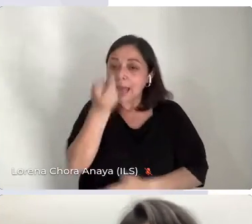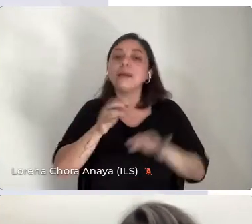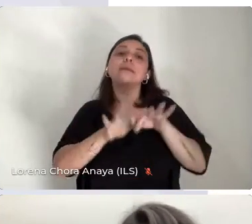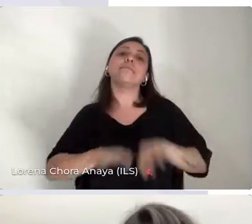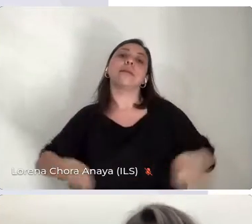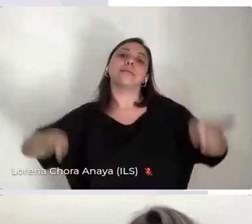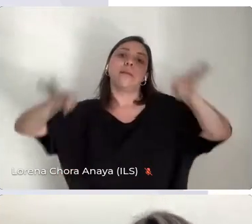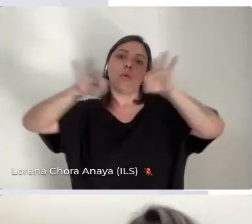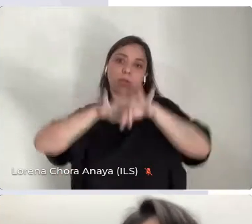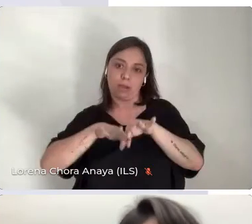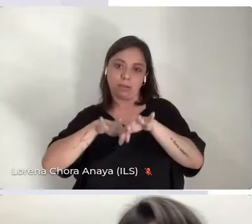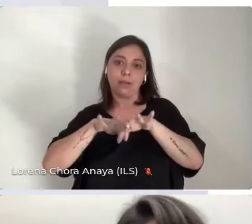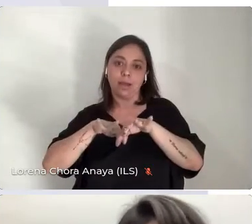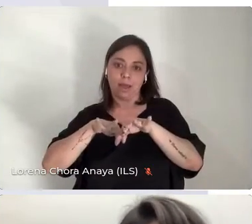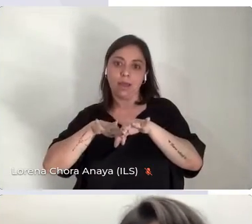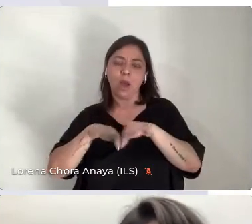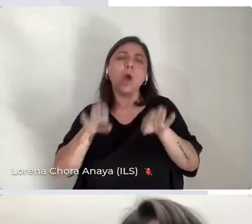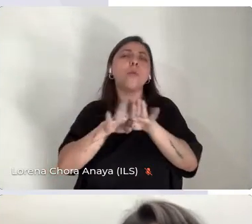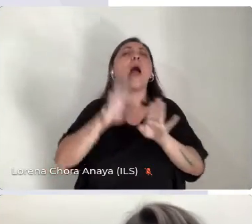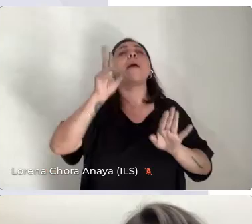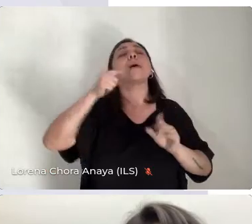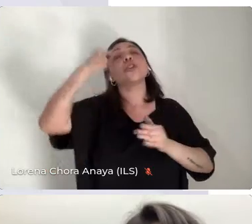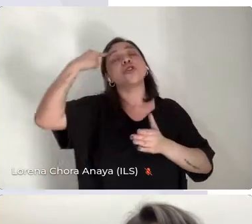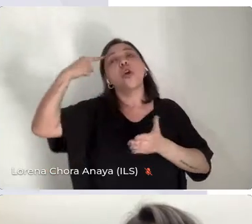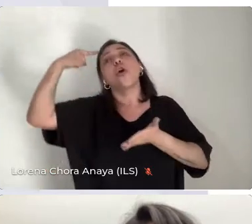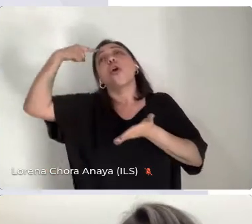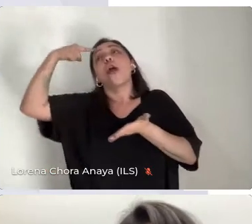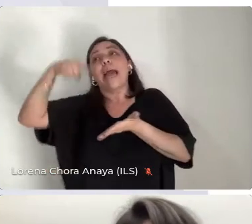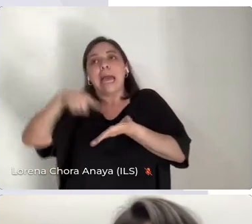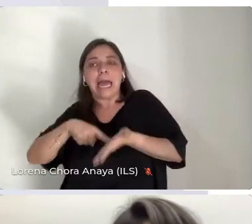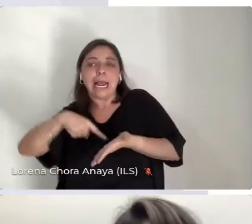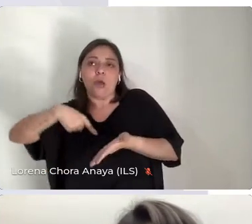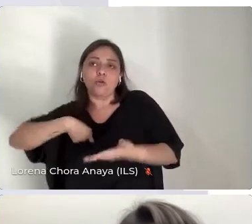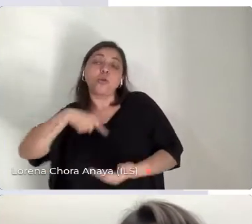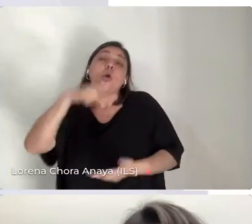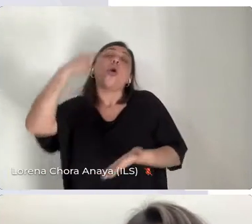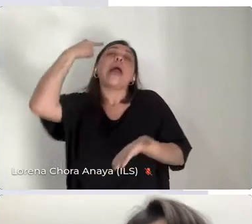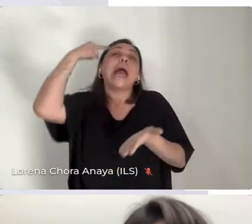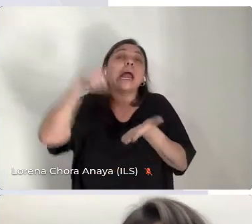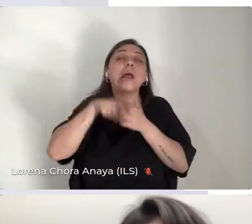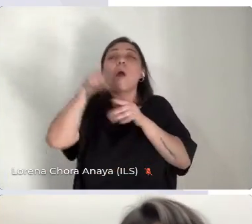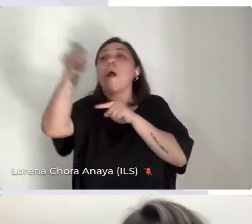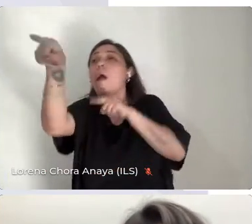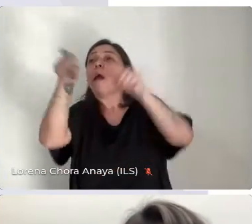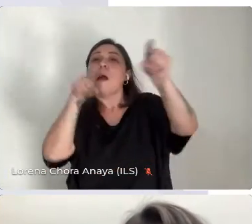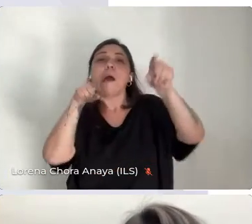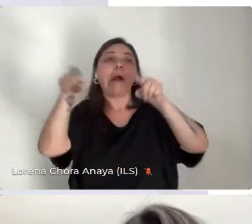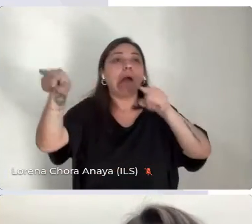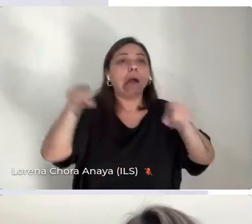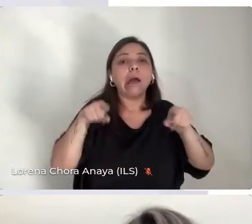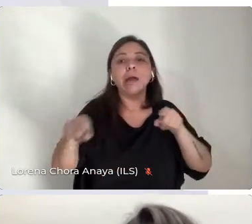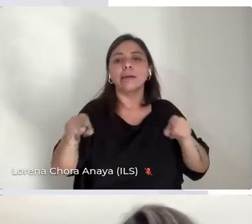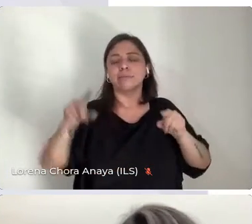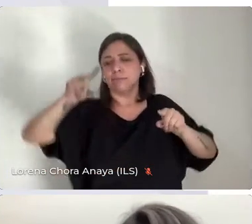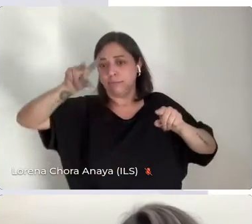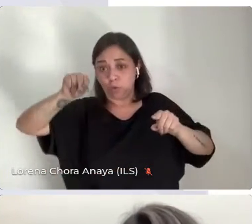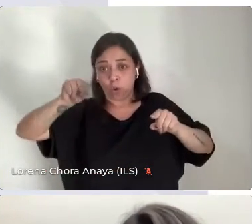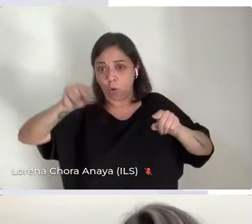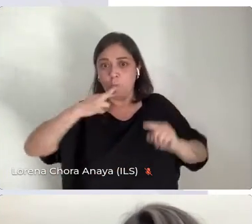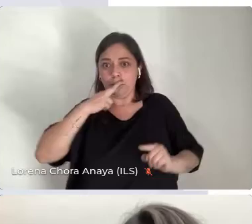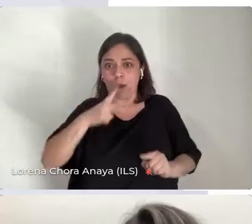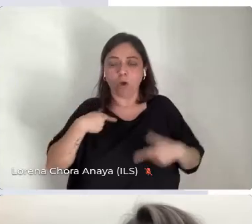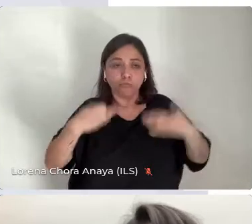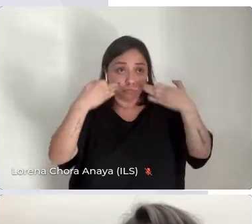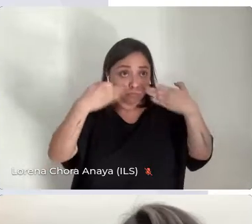quienes quieren o creemos que podemos hacer, cómo entonces entregamos esos roles a quienes tienen algún tipo de trayectoria y sabemos que va a poder